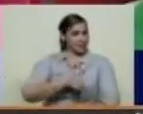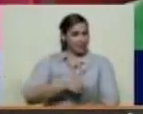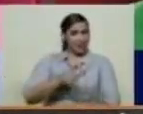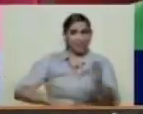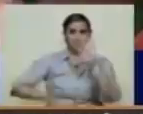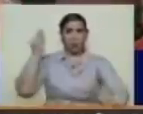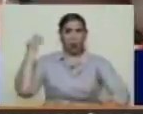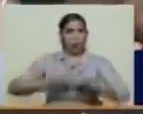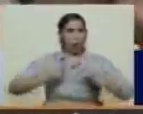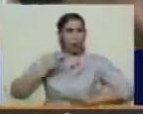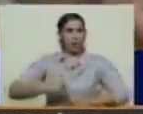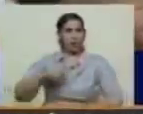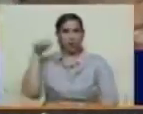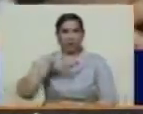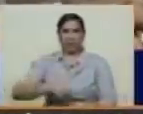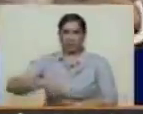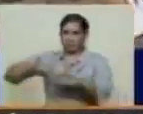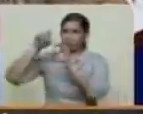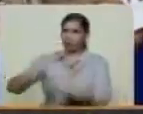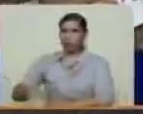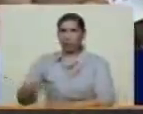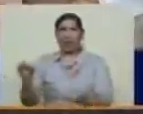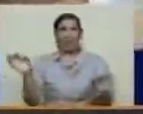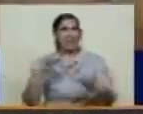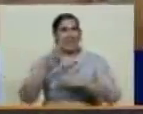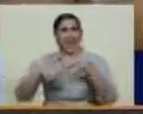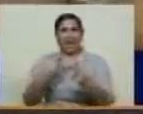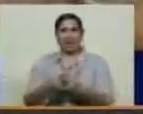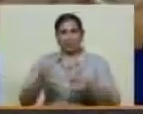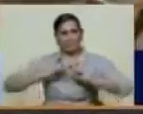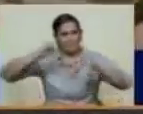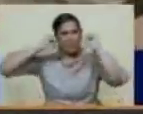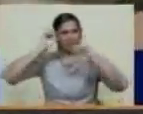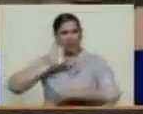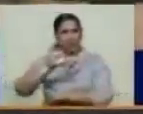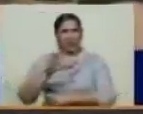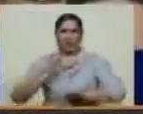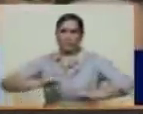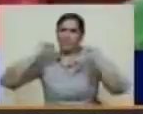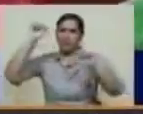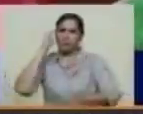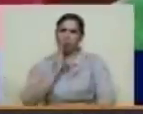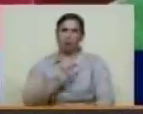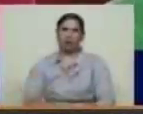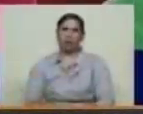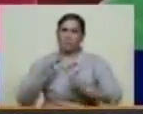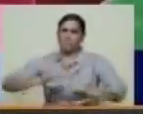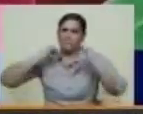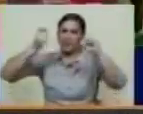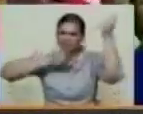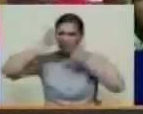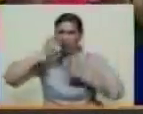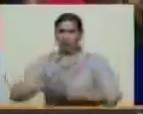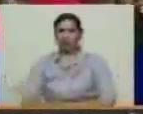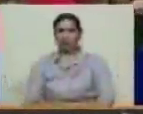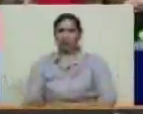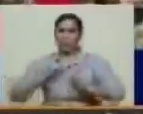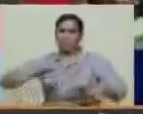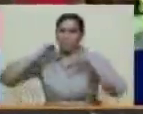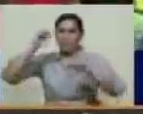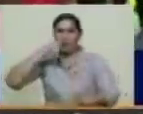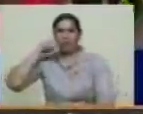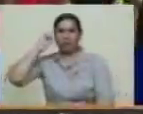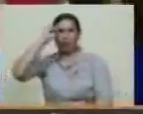porque a nosotros no nos rinde nadie. ¡Que viva la patria! ¡Viva! ¡Que viva Bolívar! ¡Viva! ¡Que viva Chávez! ¡Viva! ¡Que viva